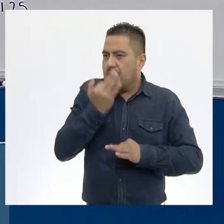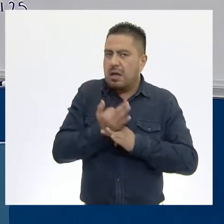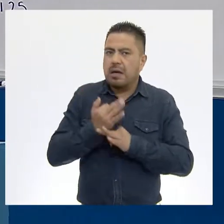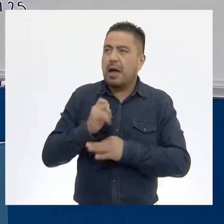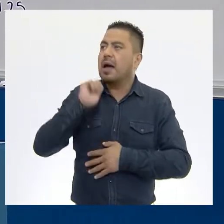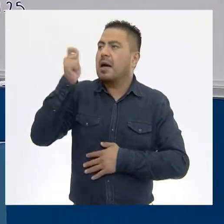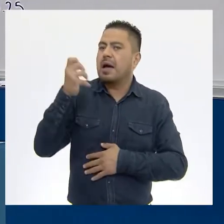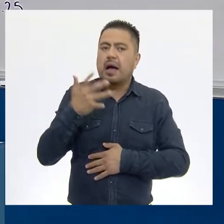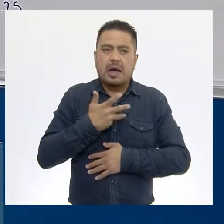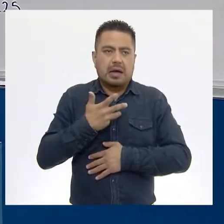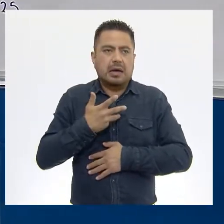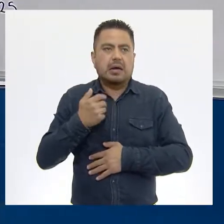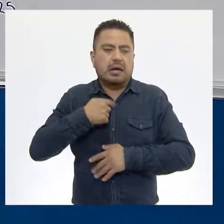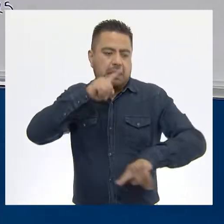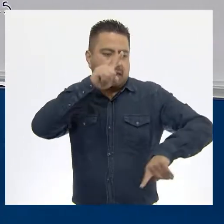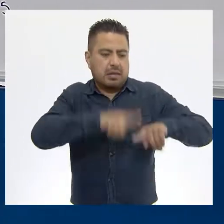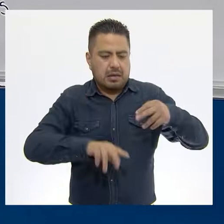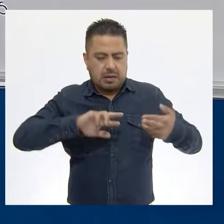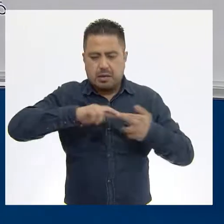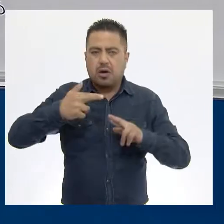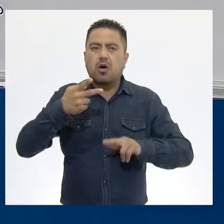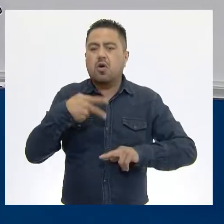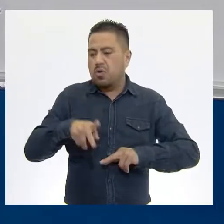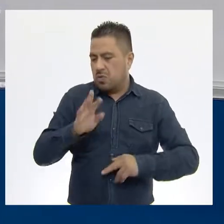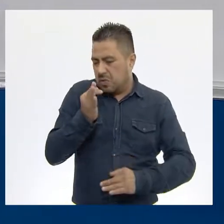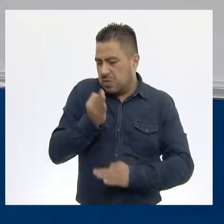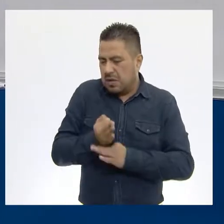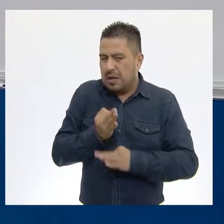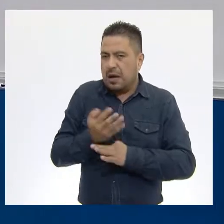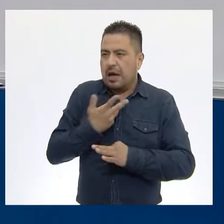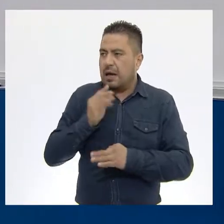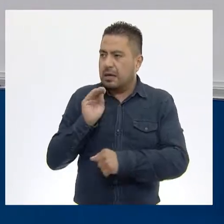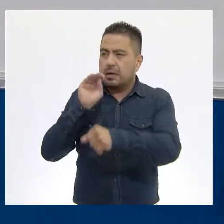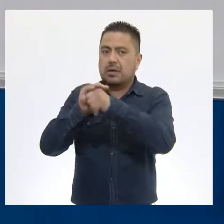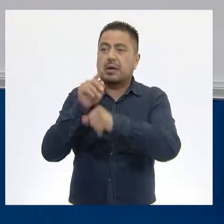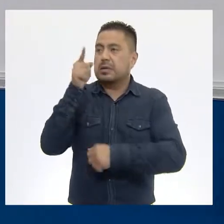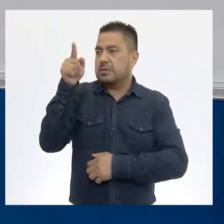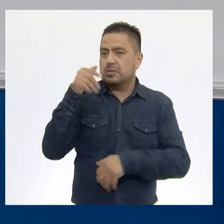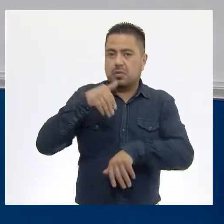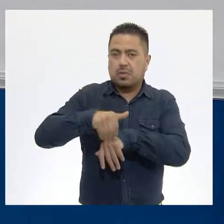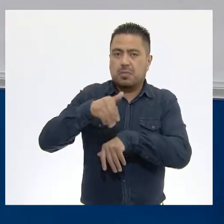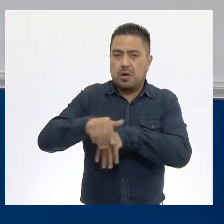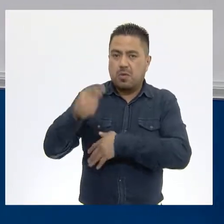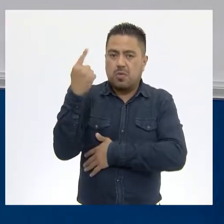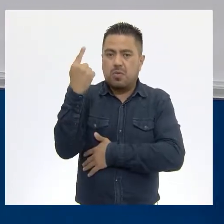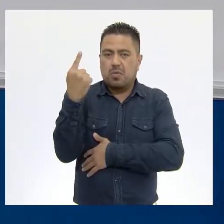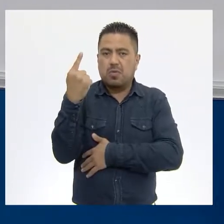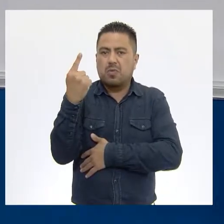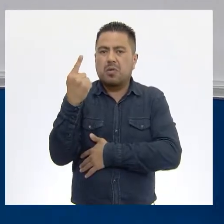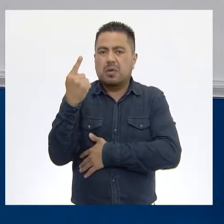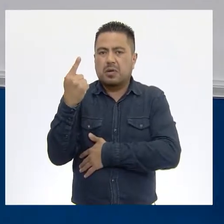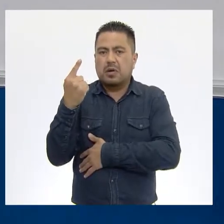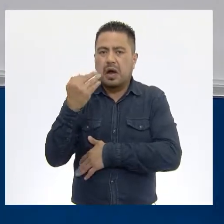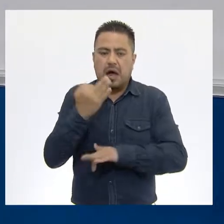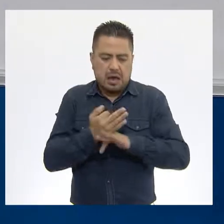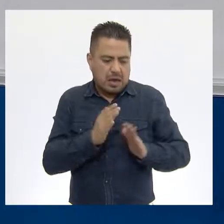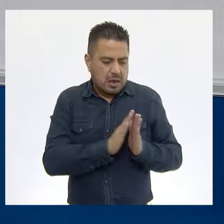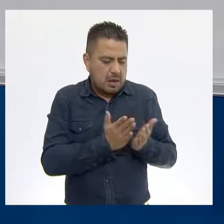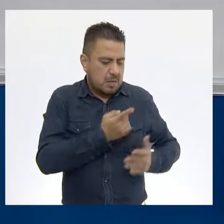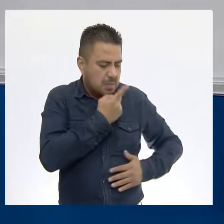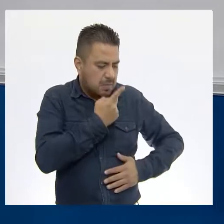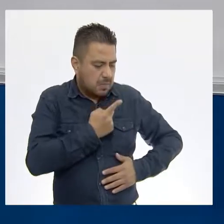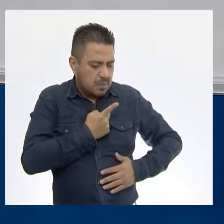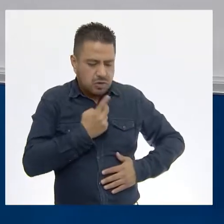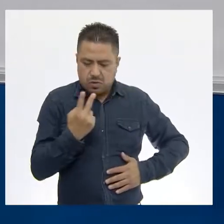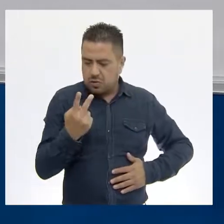tenemos, ya ahorita lo quité, pero si ya tenemos marcado que este es el 1 y nos están pidiendo ahora el